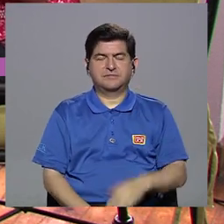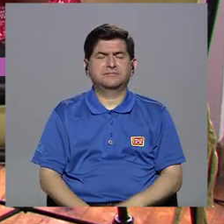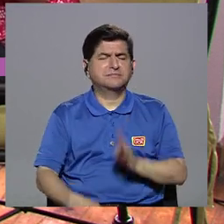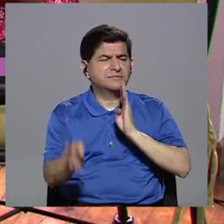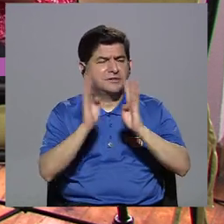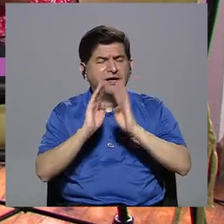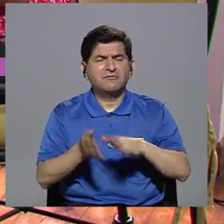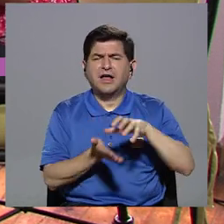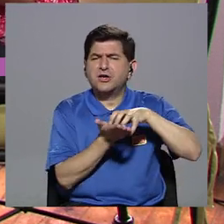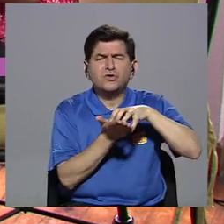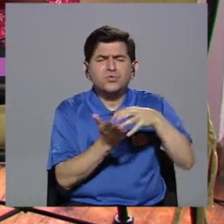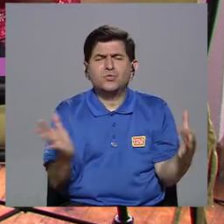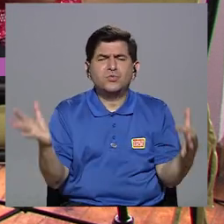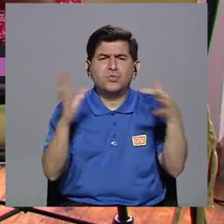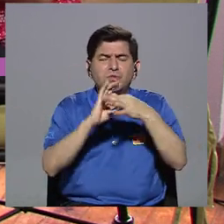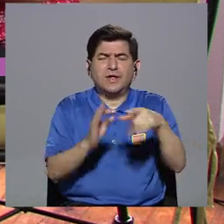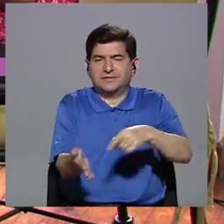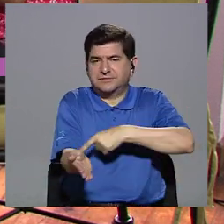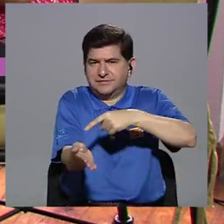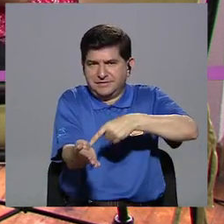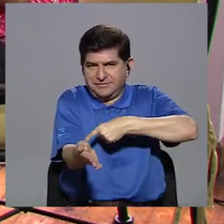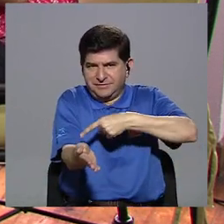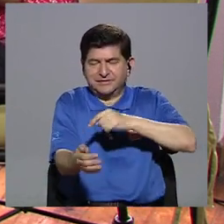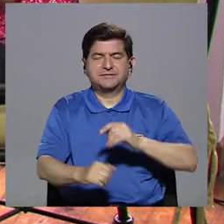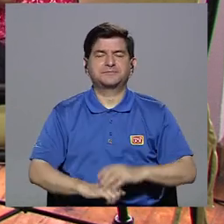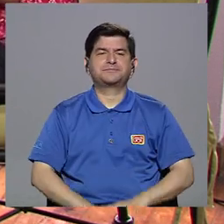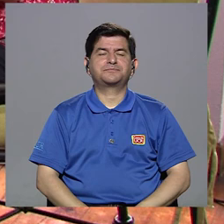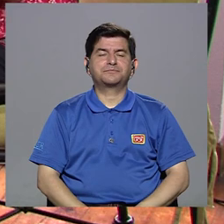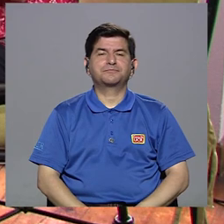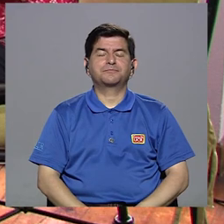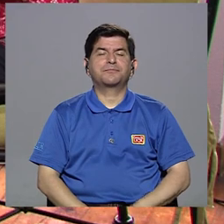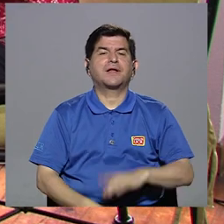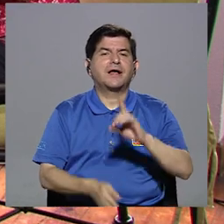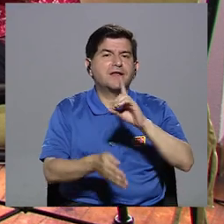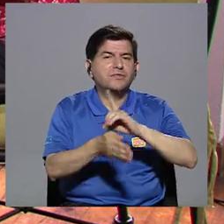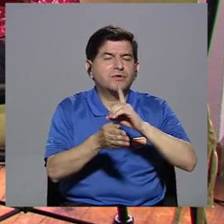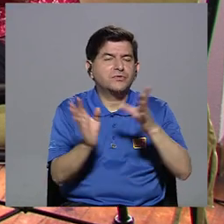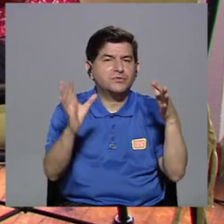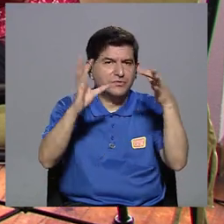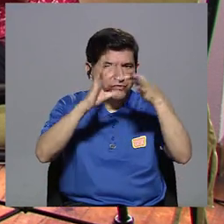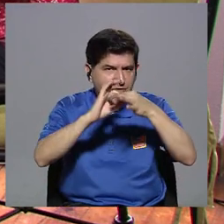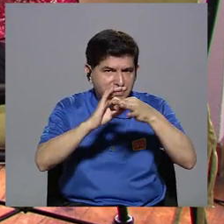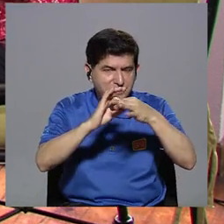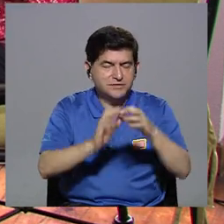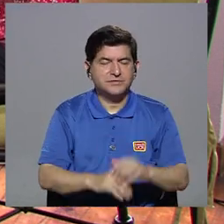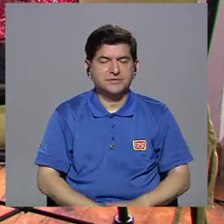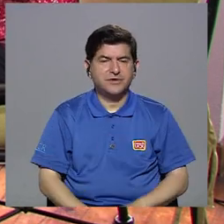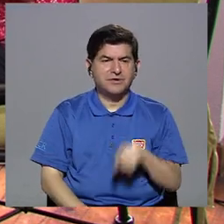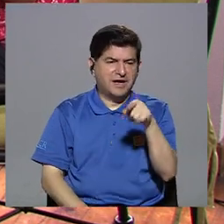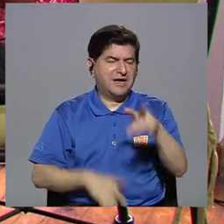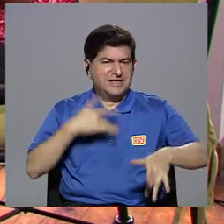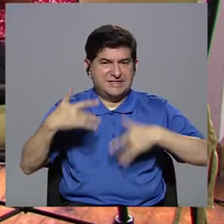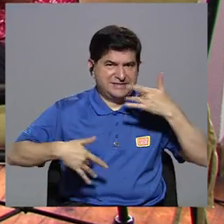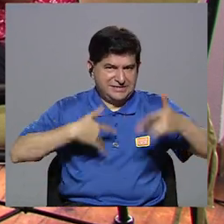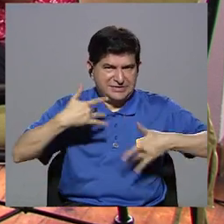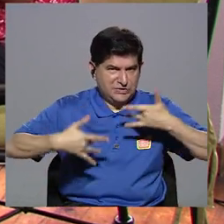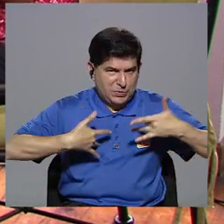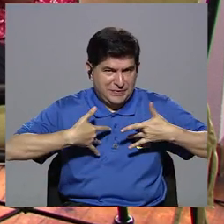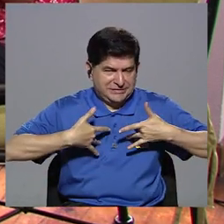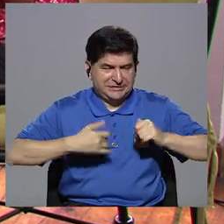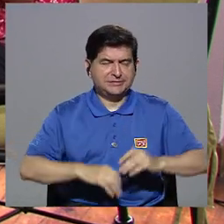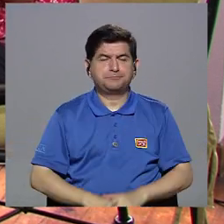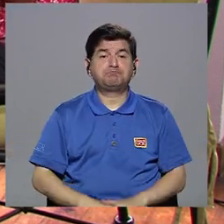conversando algunas dudas que tenemos acerca de la diabetes el doctor a propósito de la más bueno de los de los síntomas